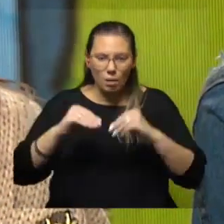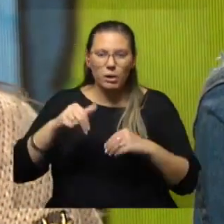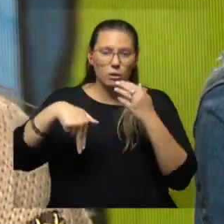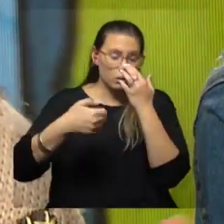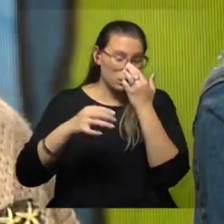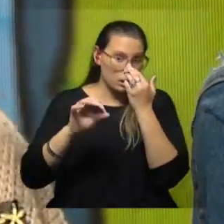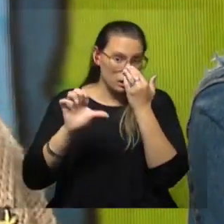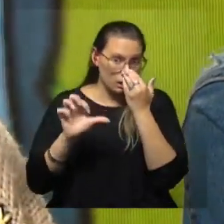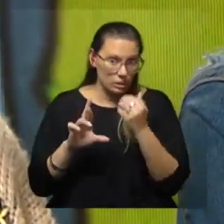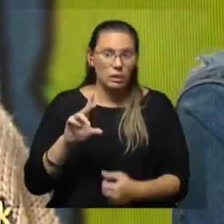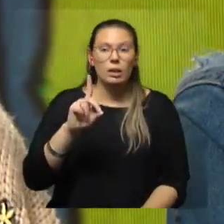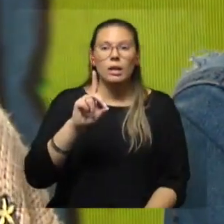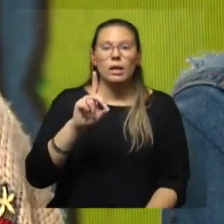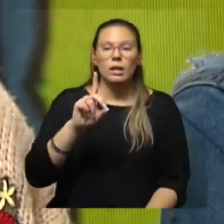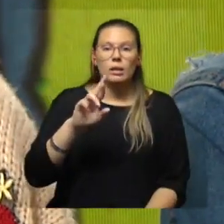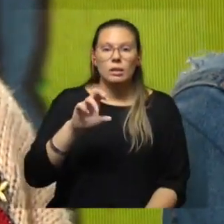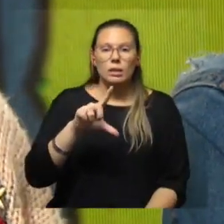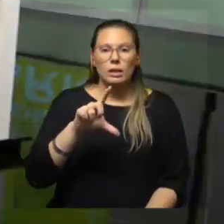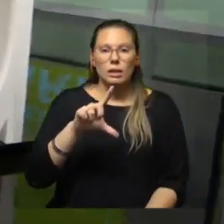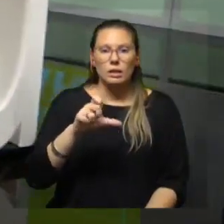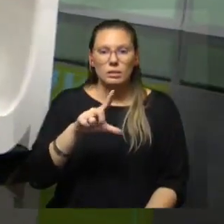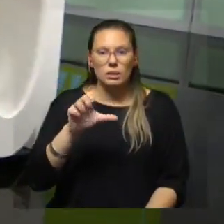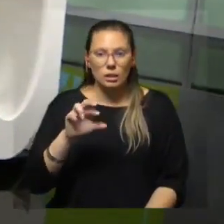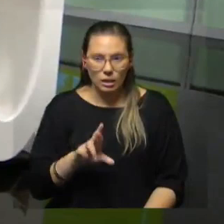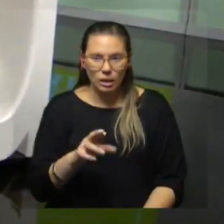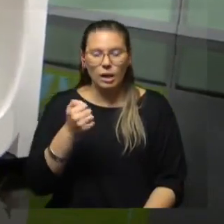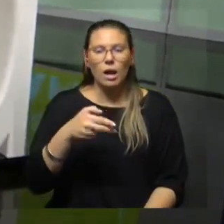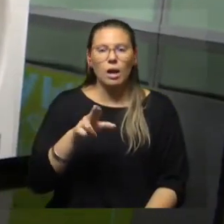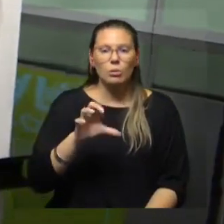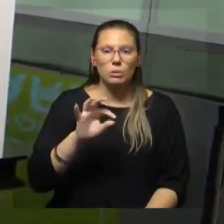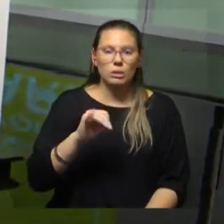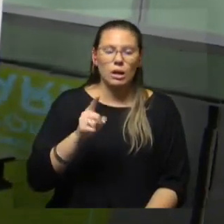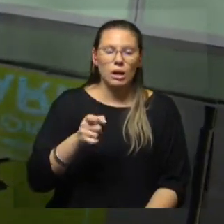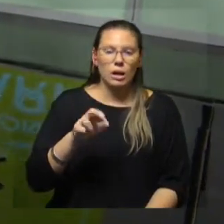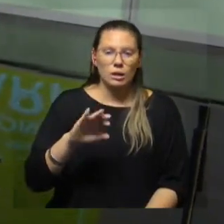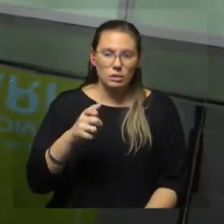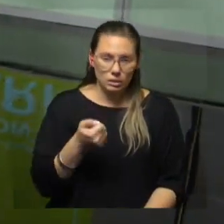Nasser, Diego Drexler, Gastón Puentes, Agustina Gastón García. Sí.